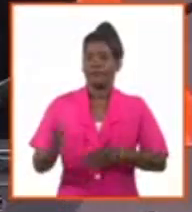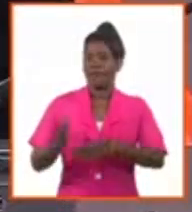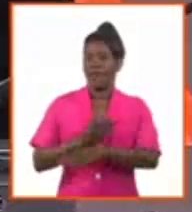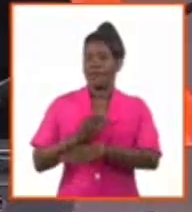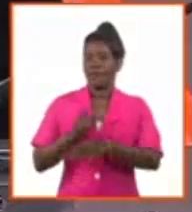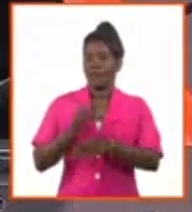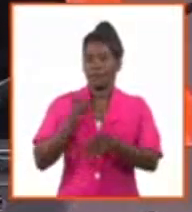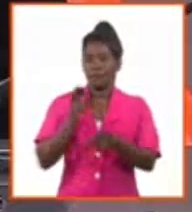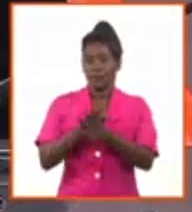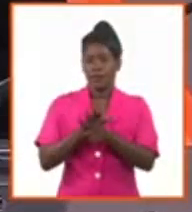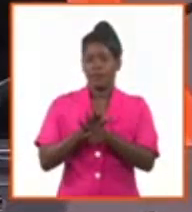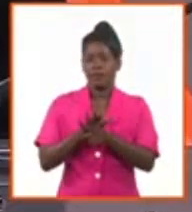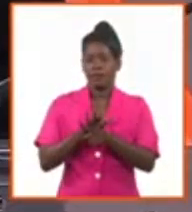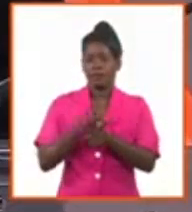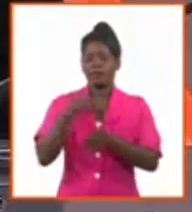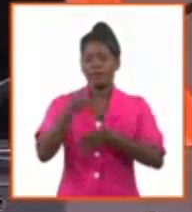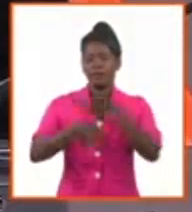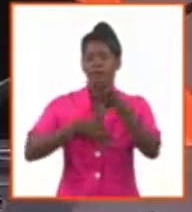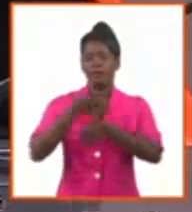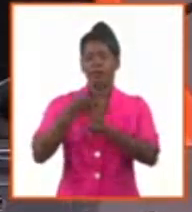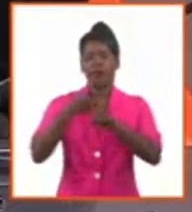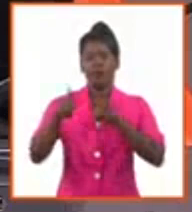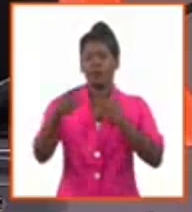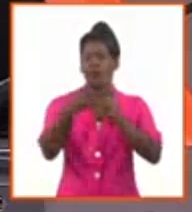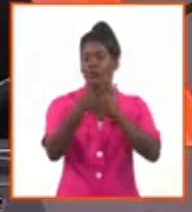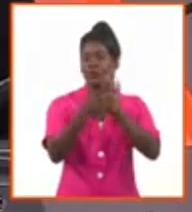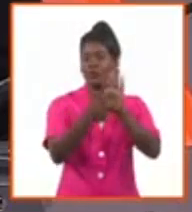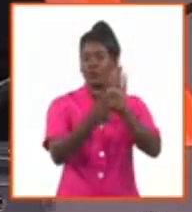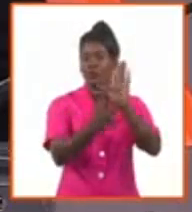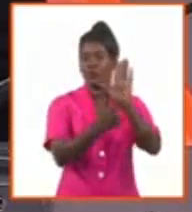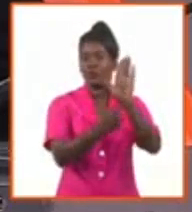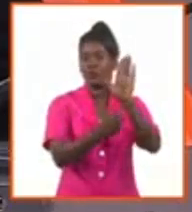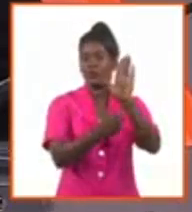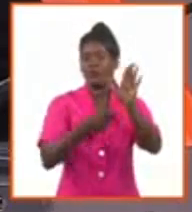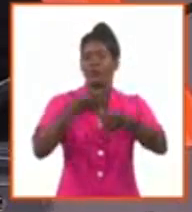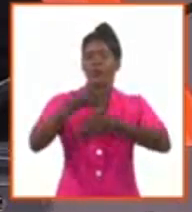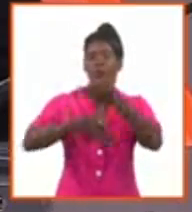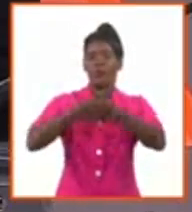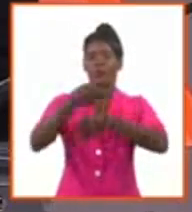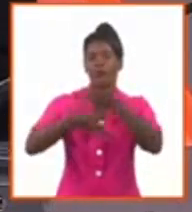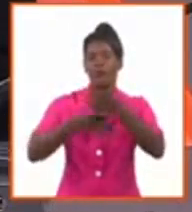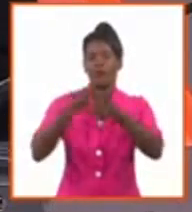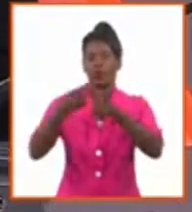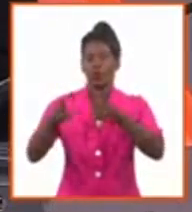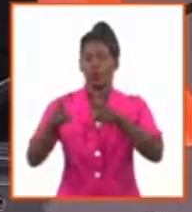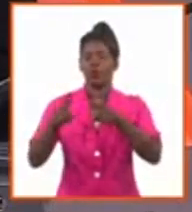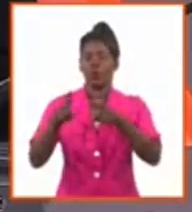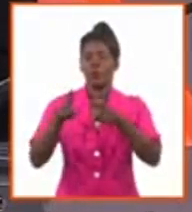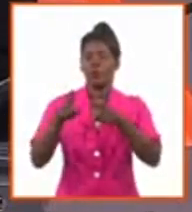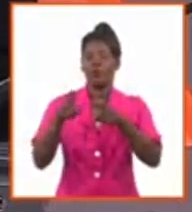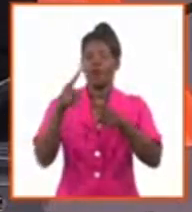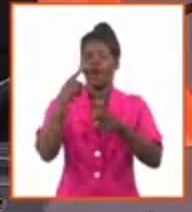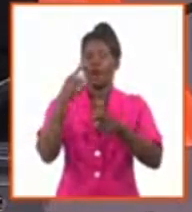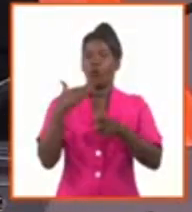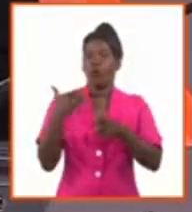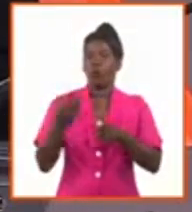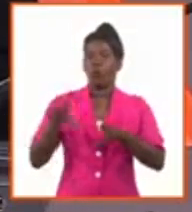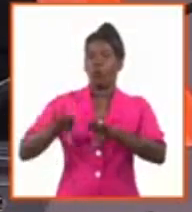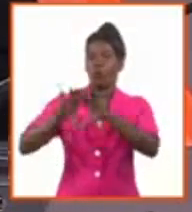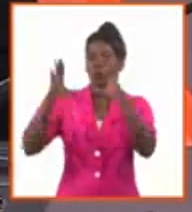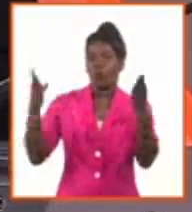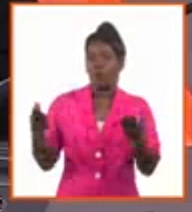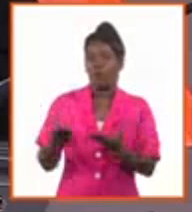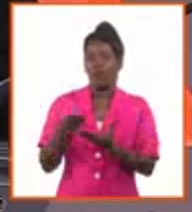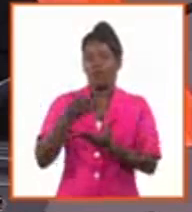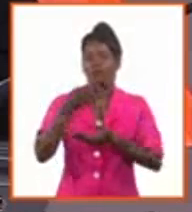Y antes de entrar en esta jornada, a hablar de la Federación Estudiantil Universitaria, vamos, como es habitual,